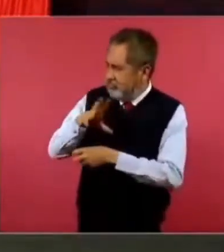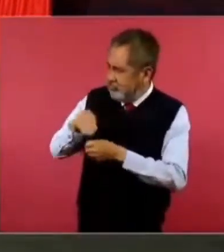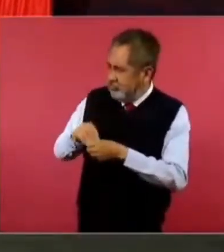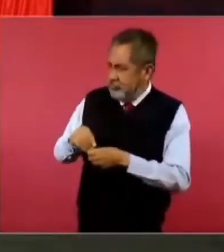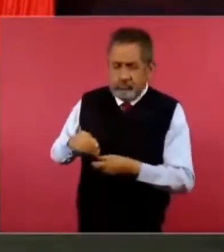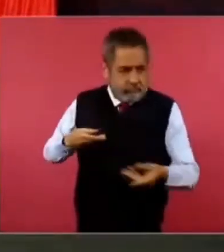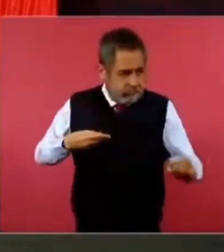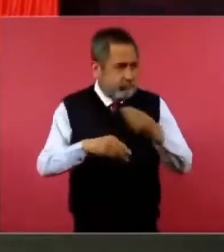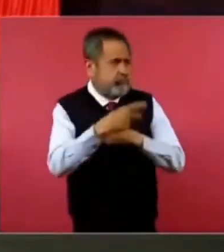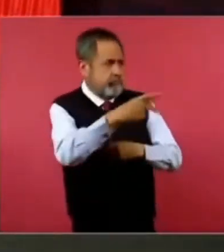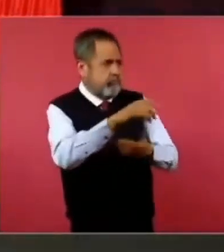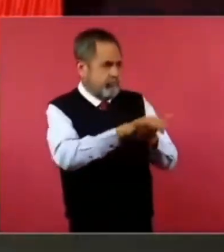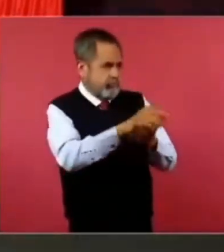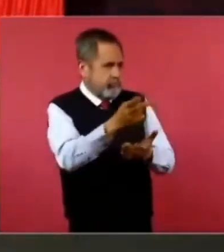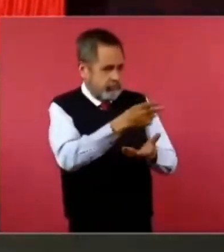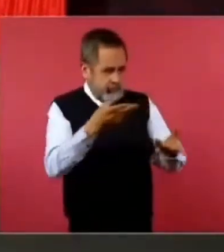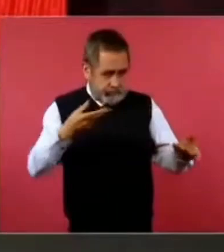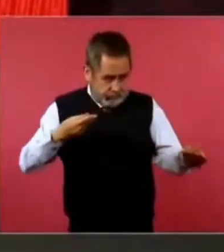esposa.